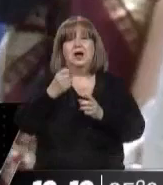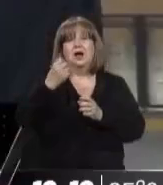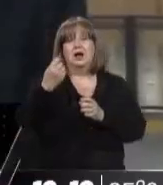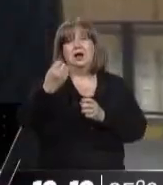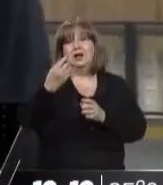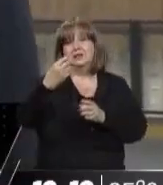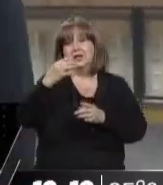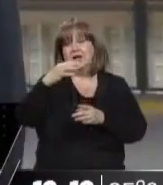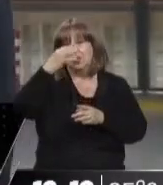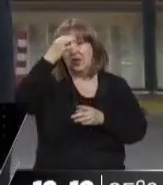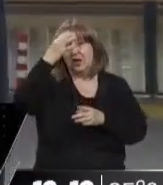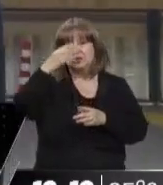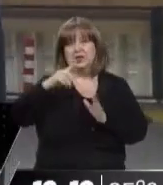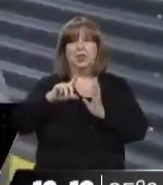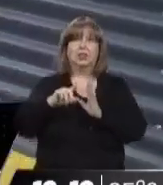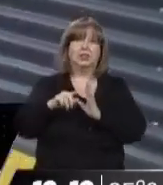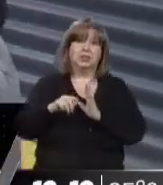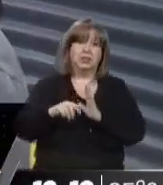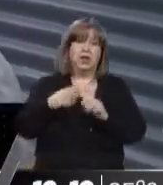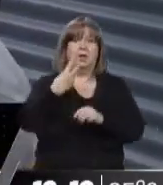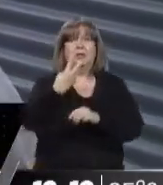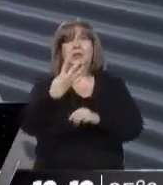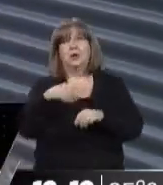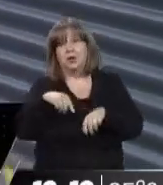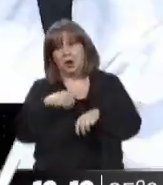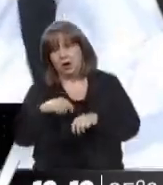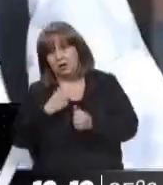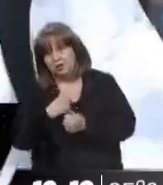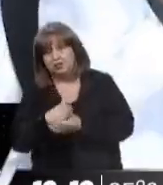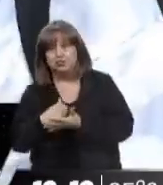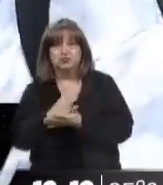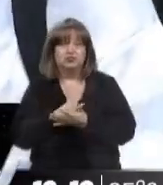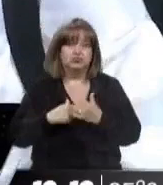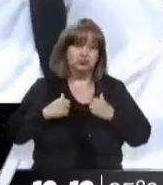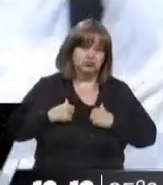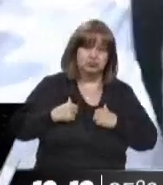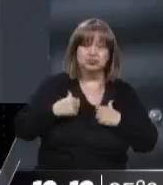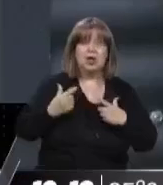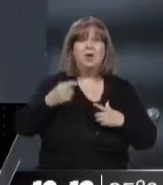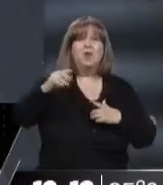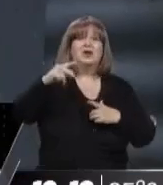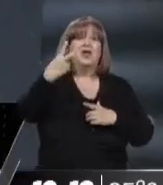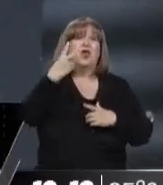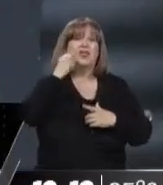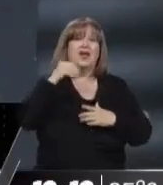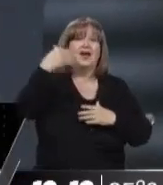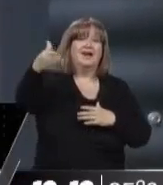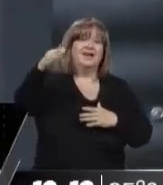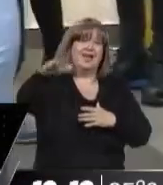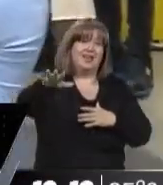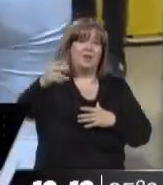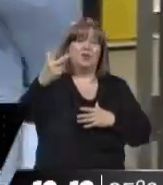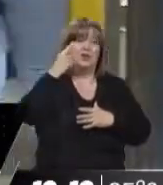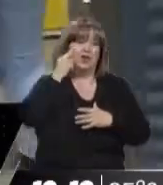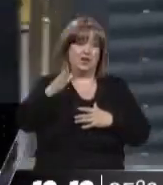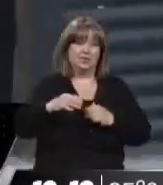12 y 24 horas, porque queremos ir durante dos o tres días, obviamente colapsa sí, todo obviamente. Y se va a resentir a pesar de esta unificación. Esta mañana nos